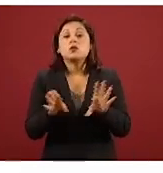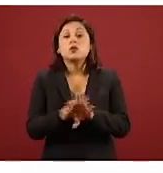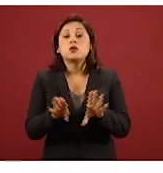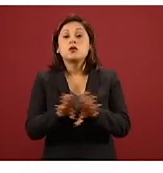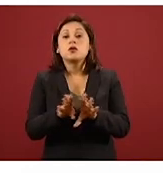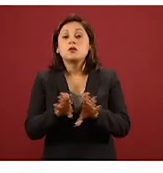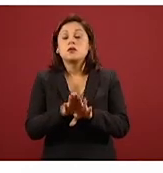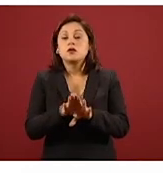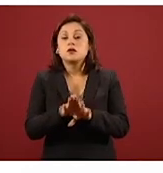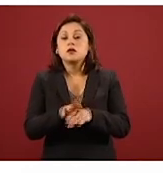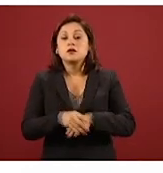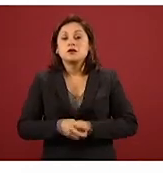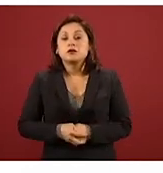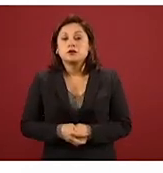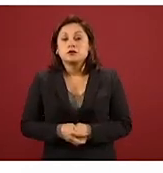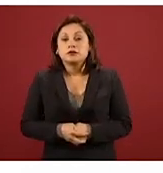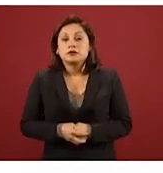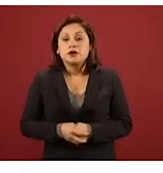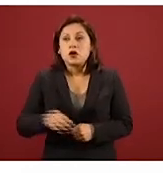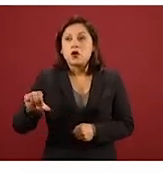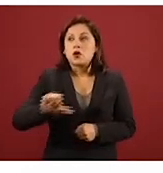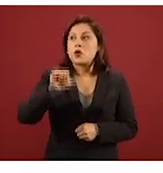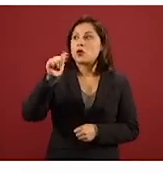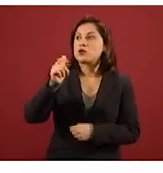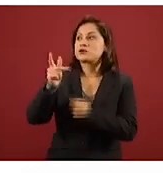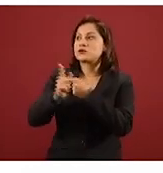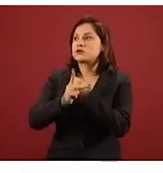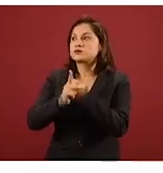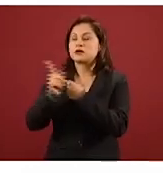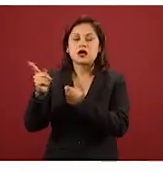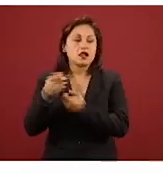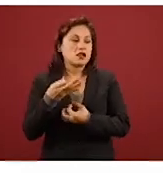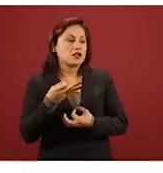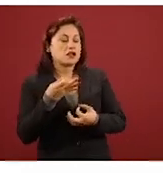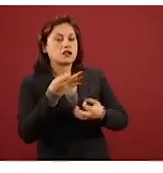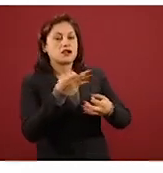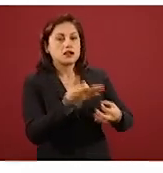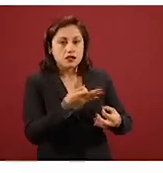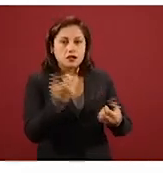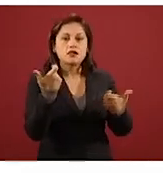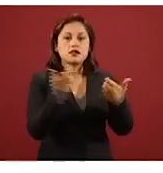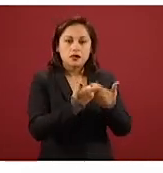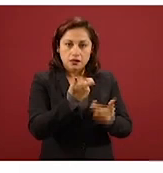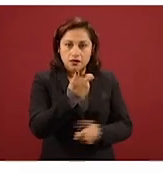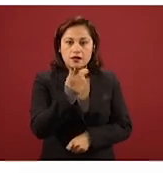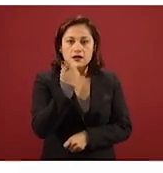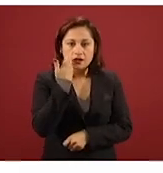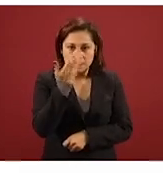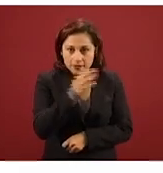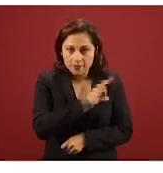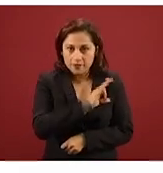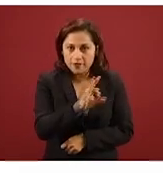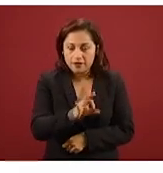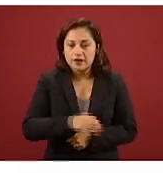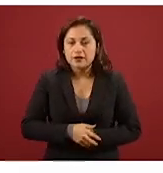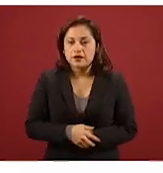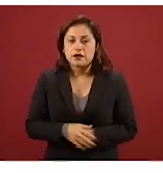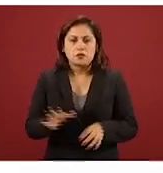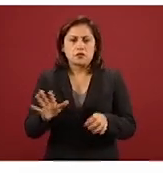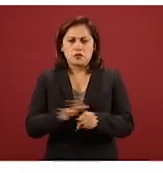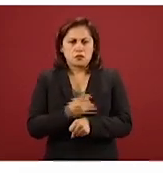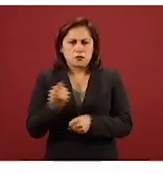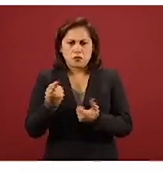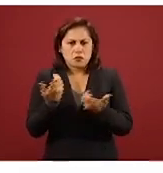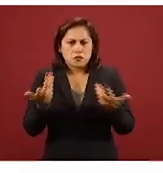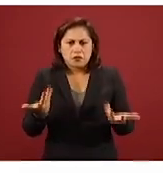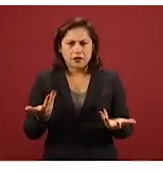arrastre. Atrae más inversión de otras partes del mundo. ¿Por qué? Por la posibilidad de